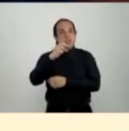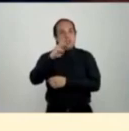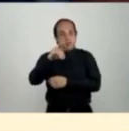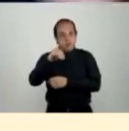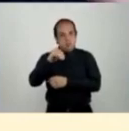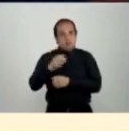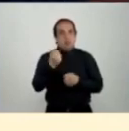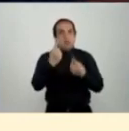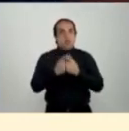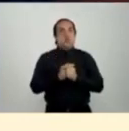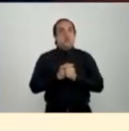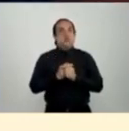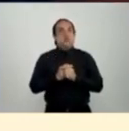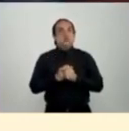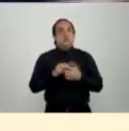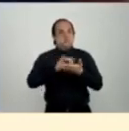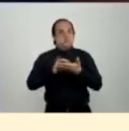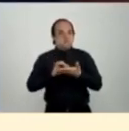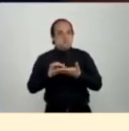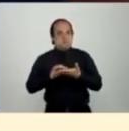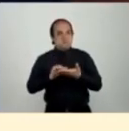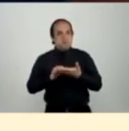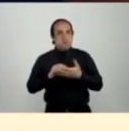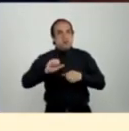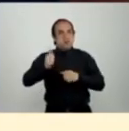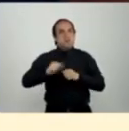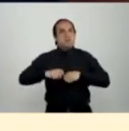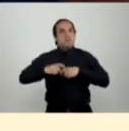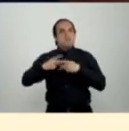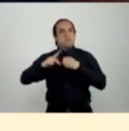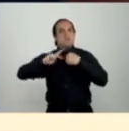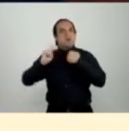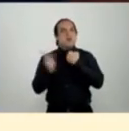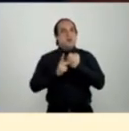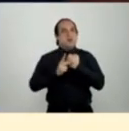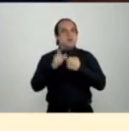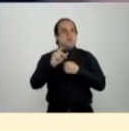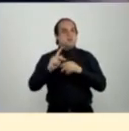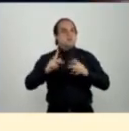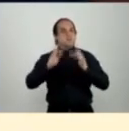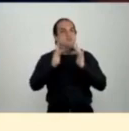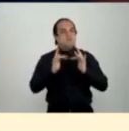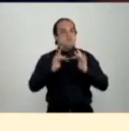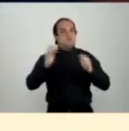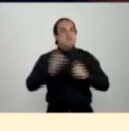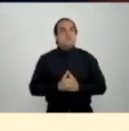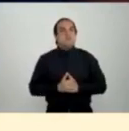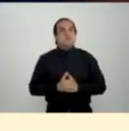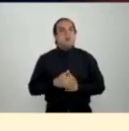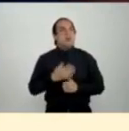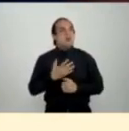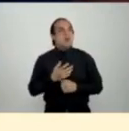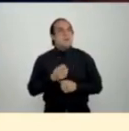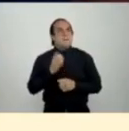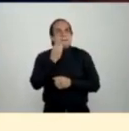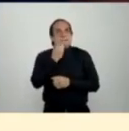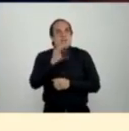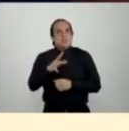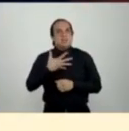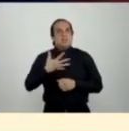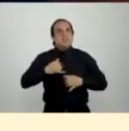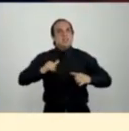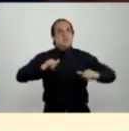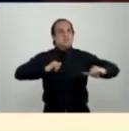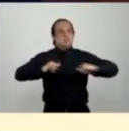cierta literatura expatriada, anglosajona y también francesa, y entonces yo dije, ah, qué maravilla tener uno el mapamundi encima